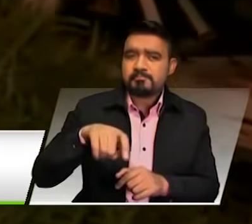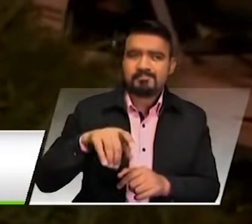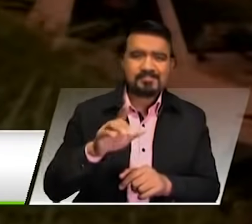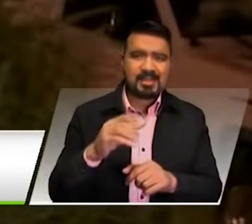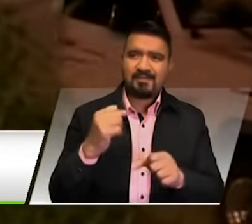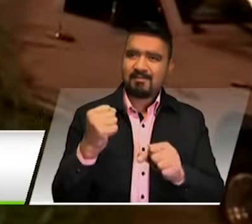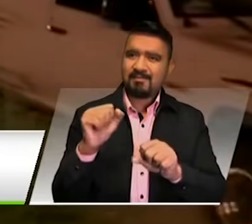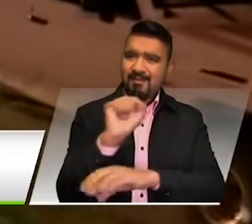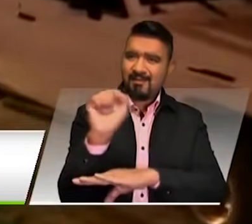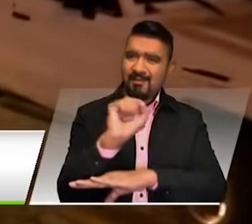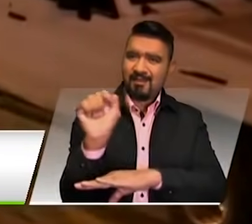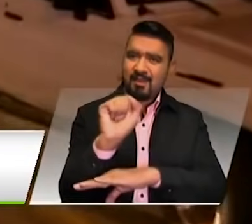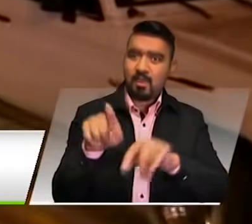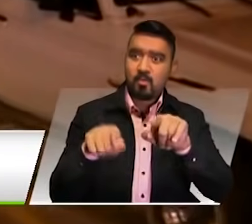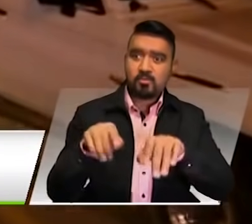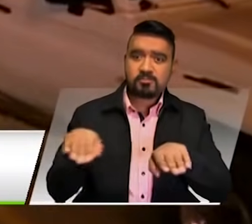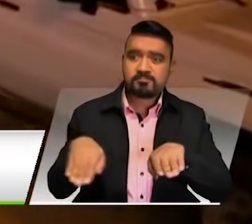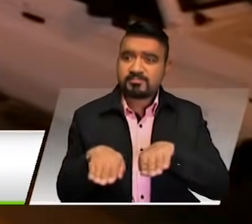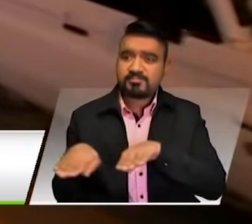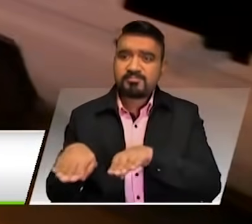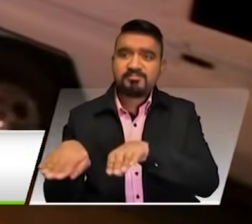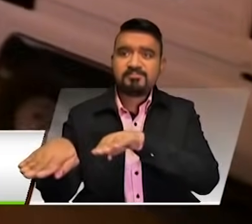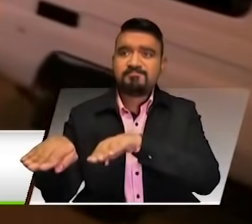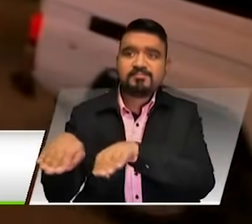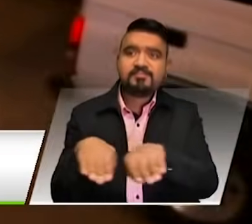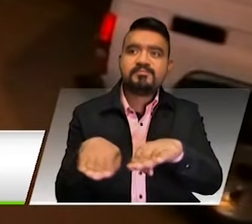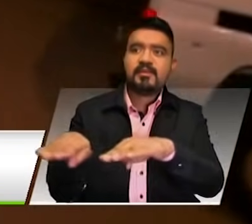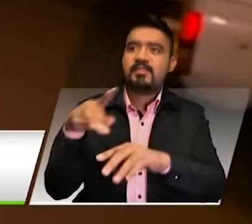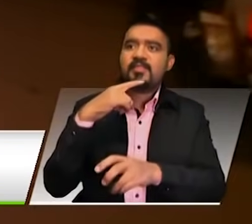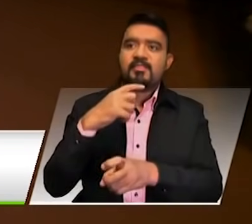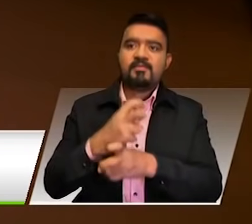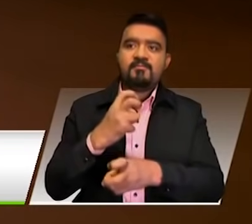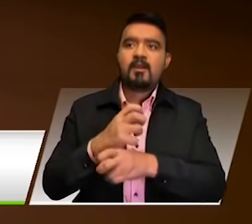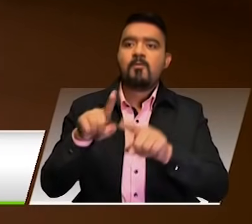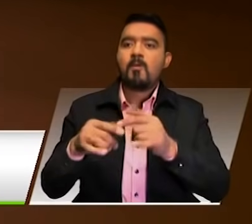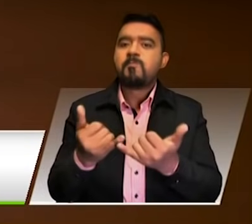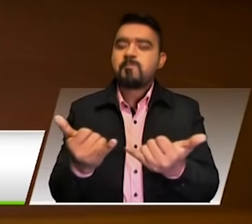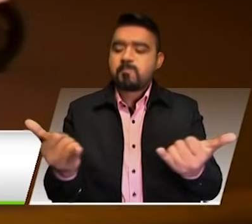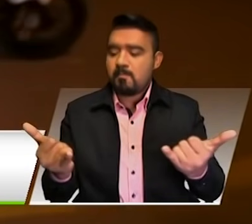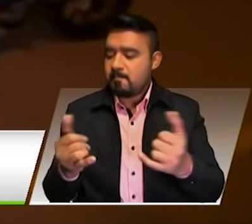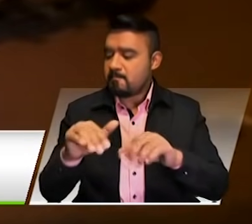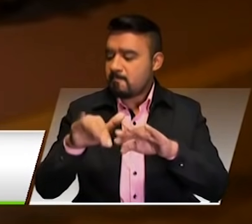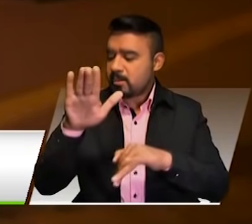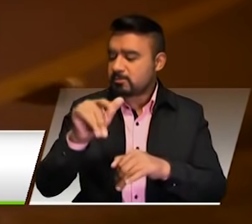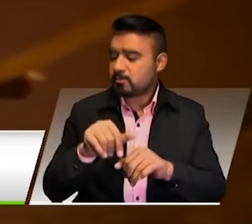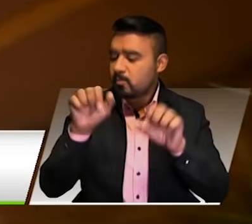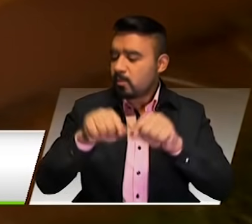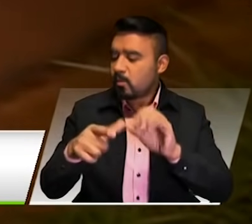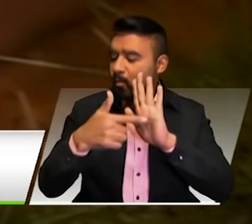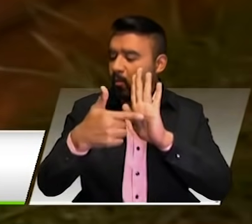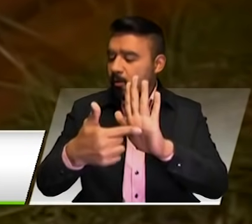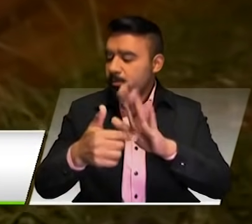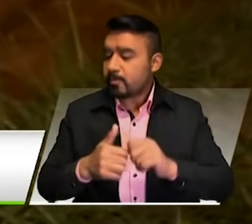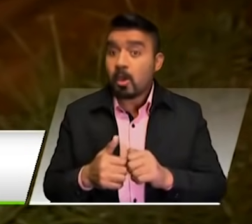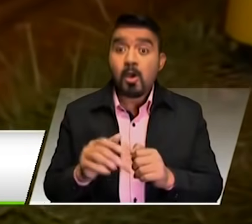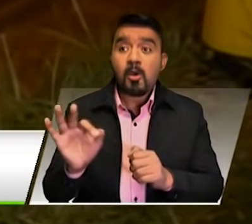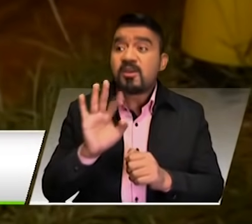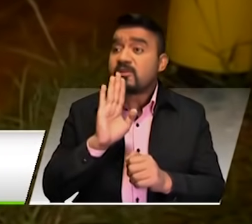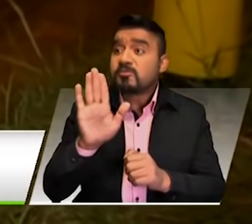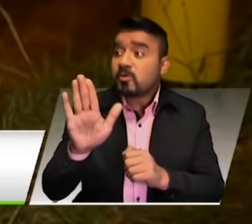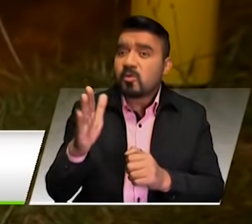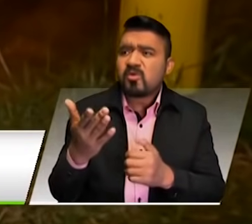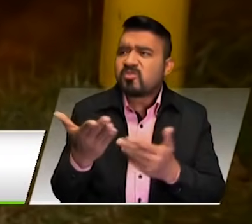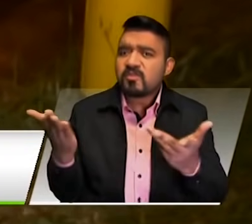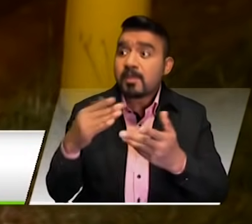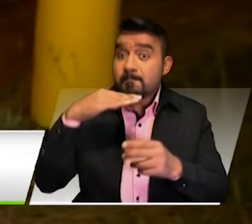que utilizar un carril solamente de la doble calzada para poder retornar hacia Medellín, de manera